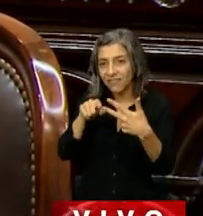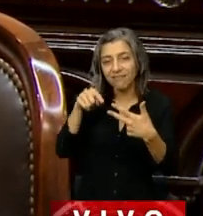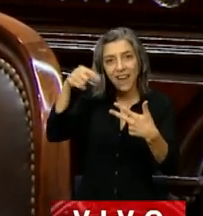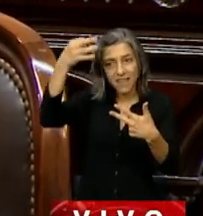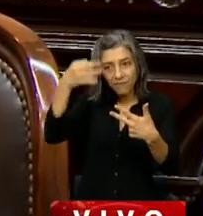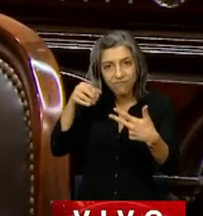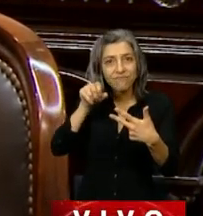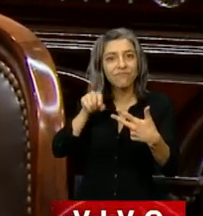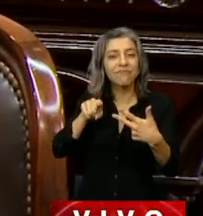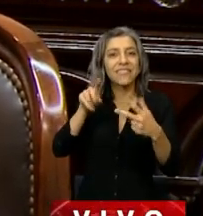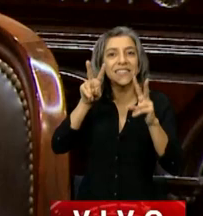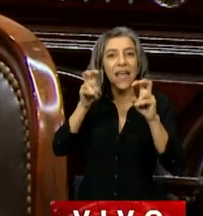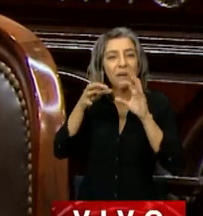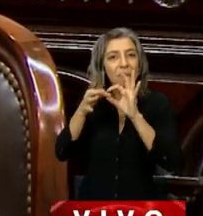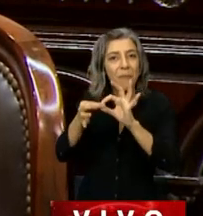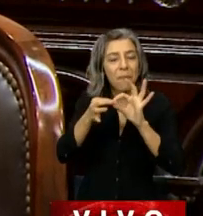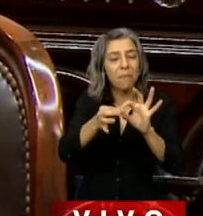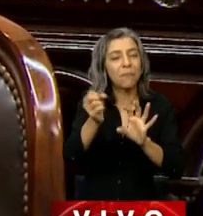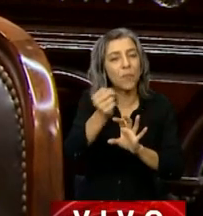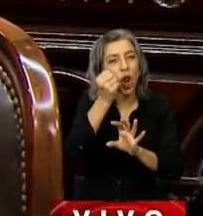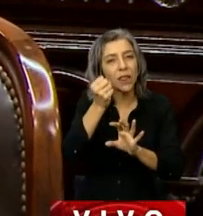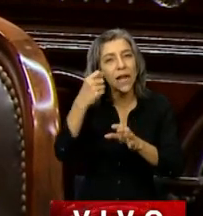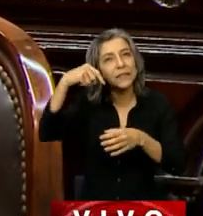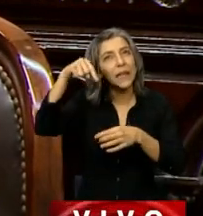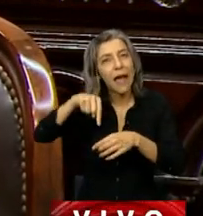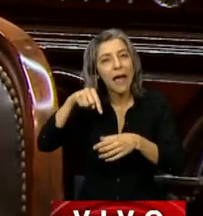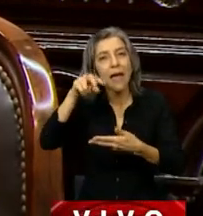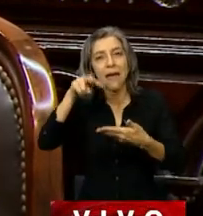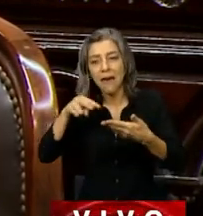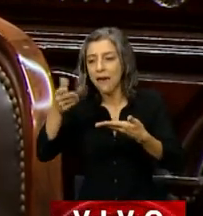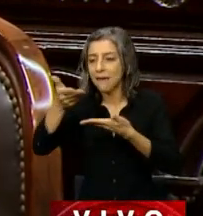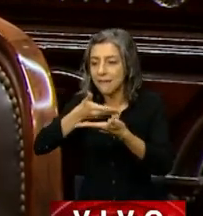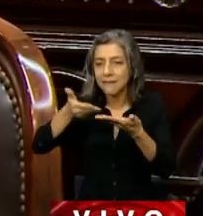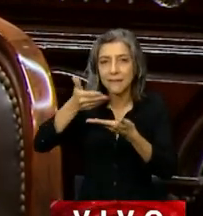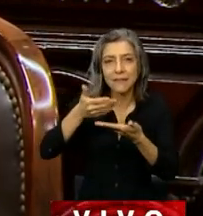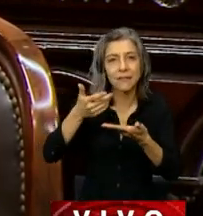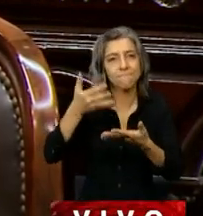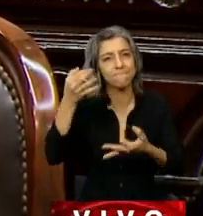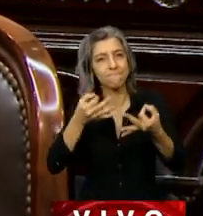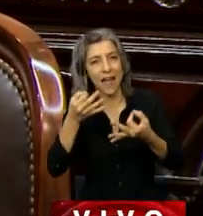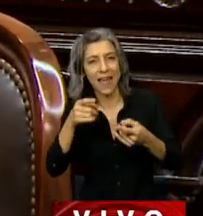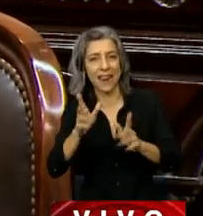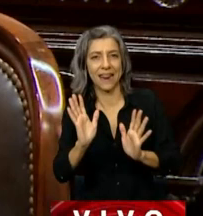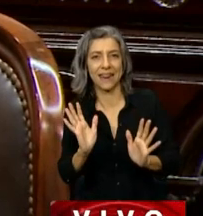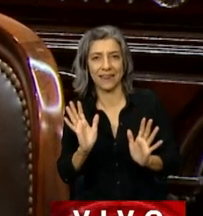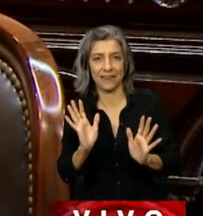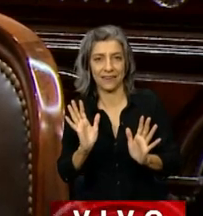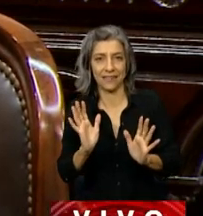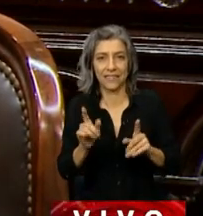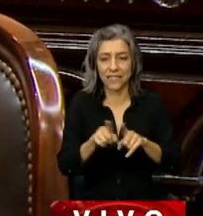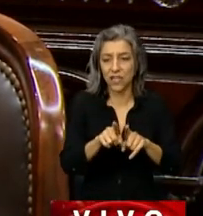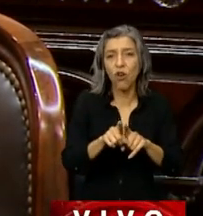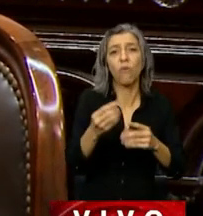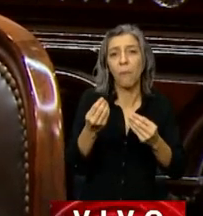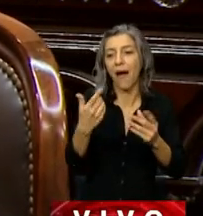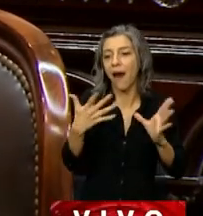Y en las tres comisiones competentes, como les decía, como autor del proyecto de ley de ratificación del Tratado de Escazú y